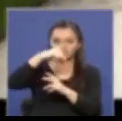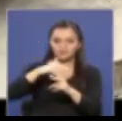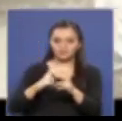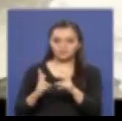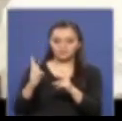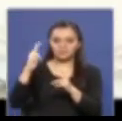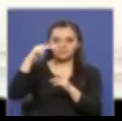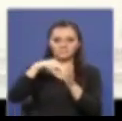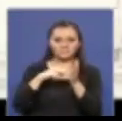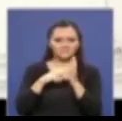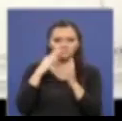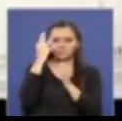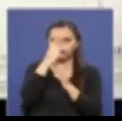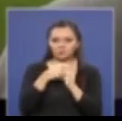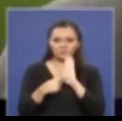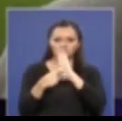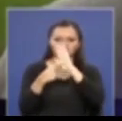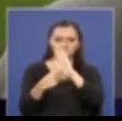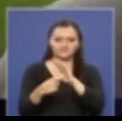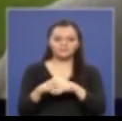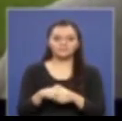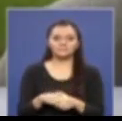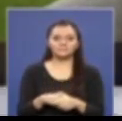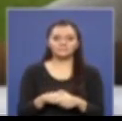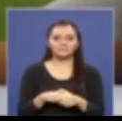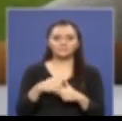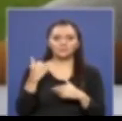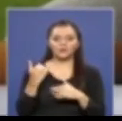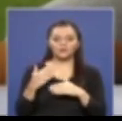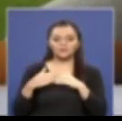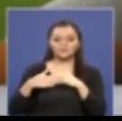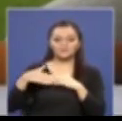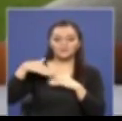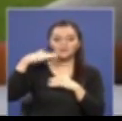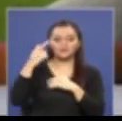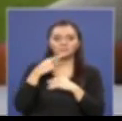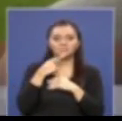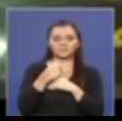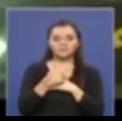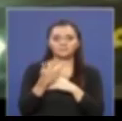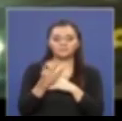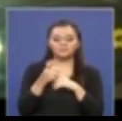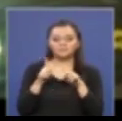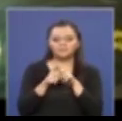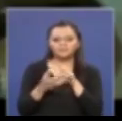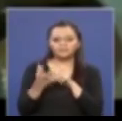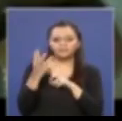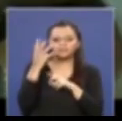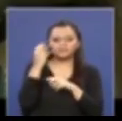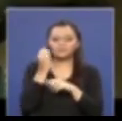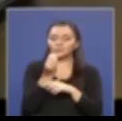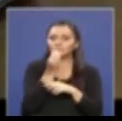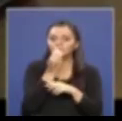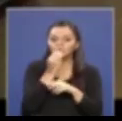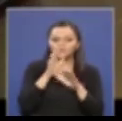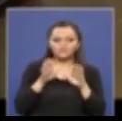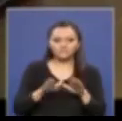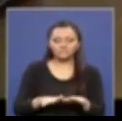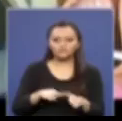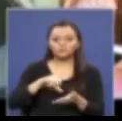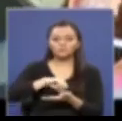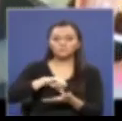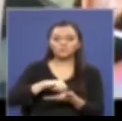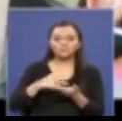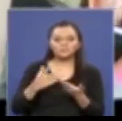sus 8 hectáreas de extensión. La mayor parte son hechas figuras precolombinas. Los platos típicos de la ciudad